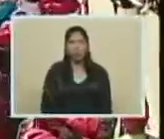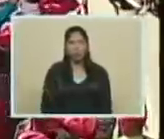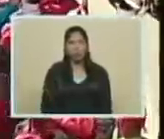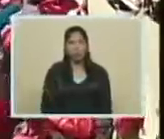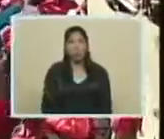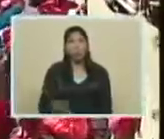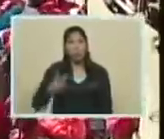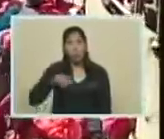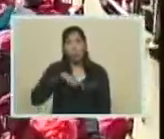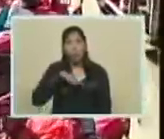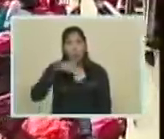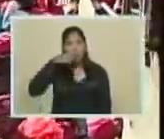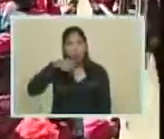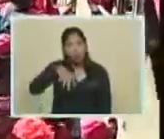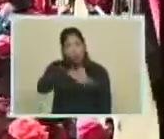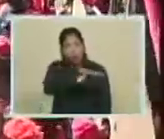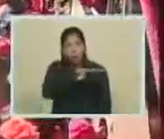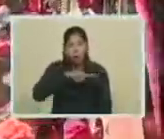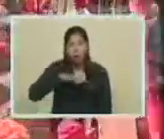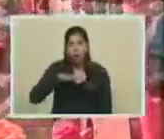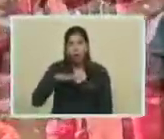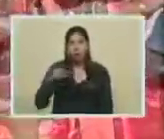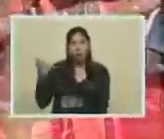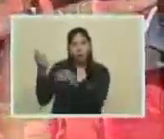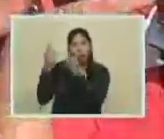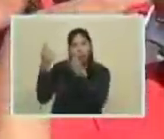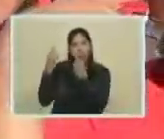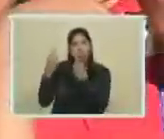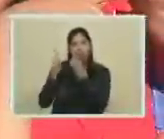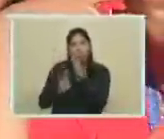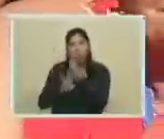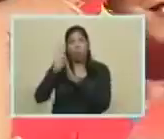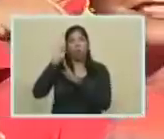Somos el pueblo de la victoria que formó Hugo Chávez,